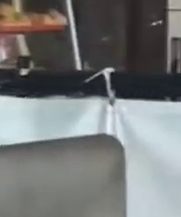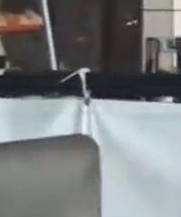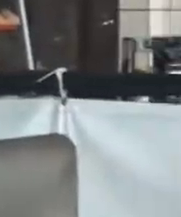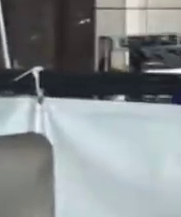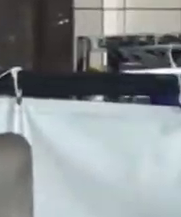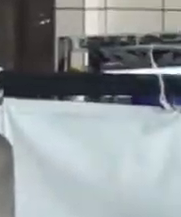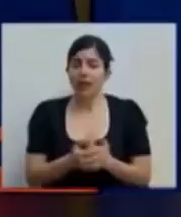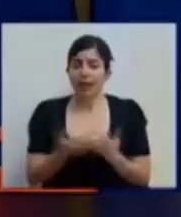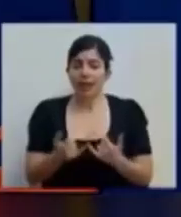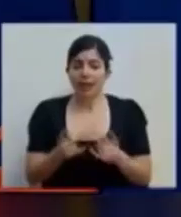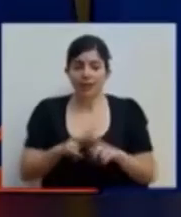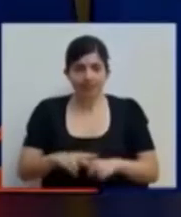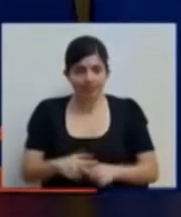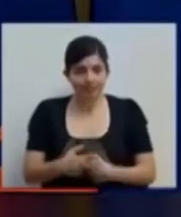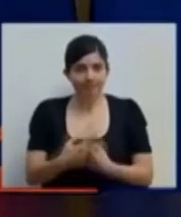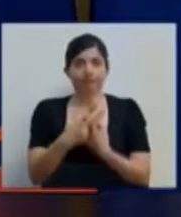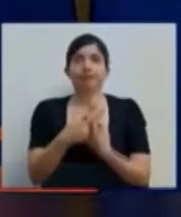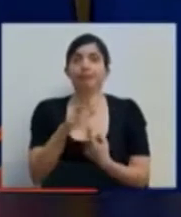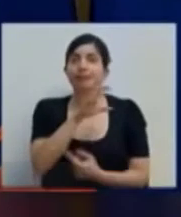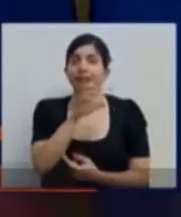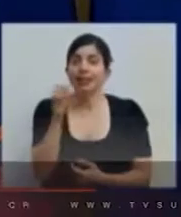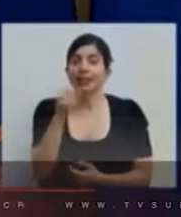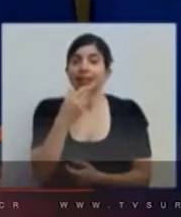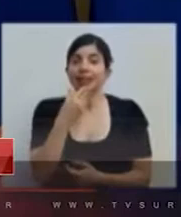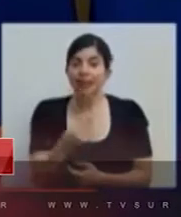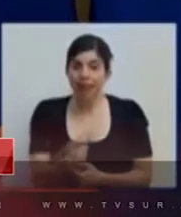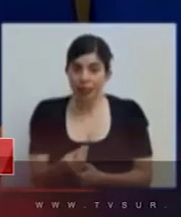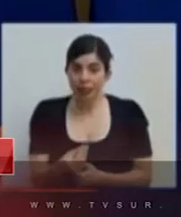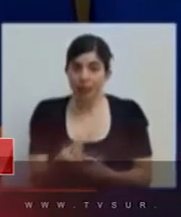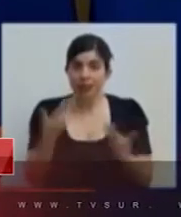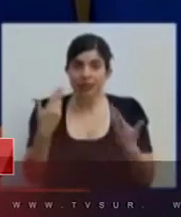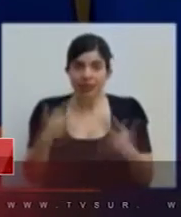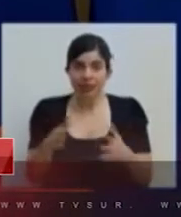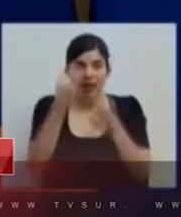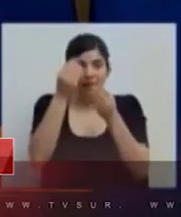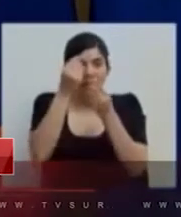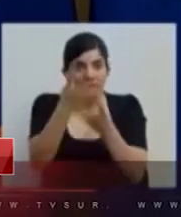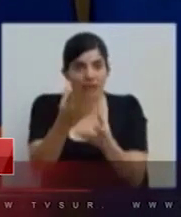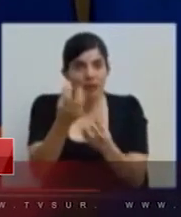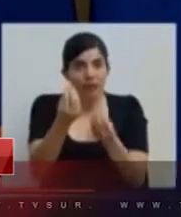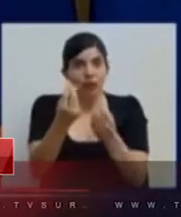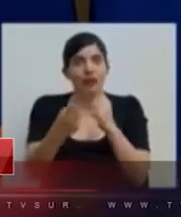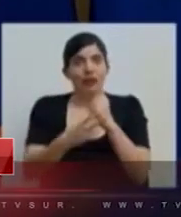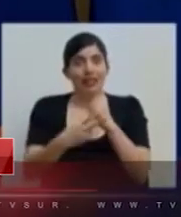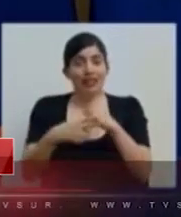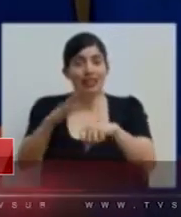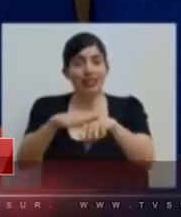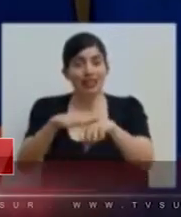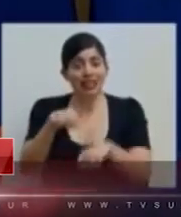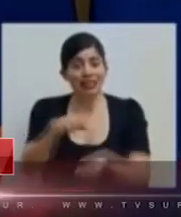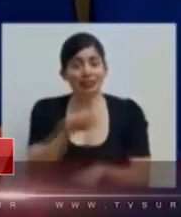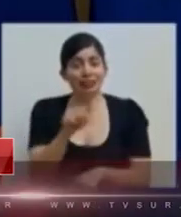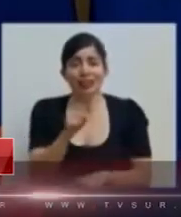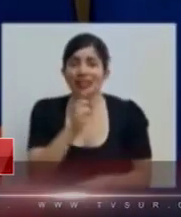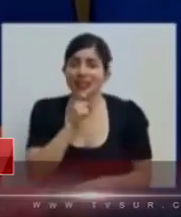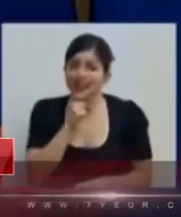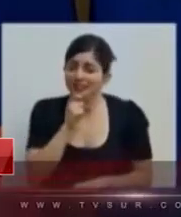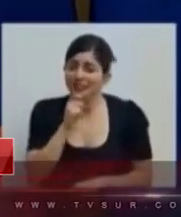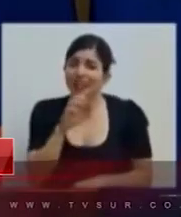morir. Estamos iniciando justamente en mes de diciembre, ya lo hemos indicado varias veces, es un mes difícil, es un mes complicado